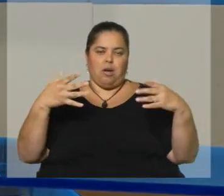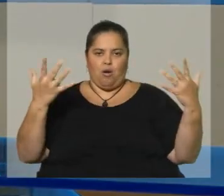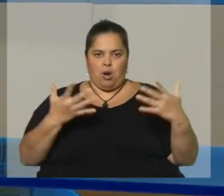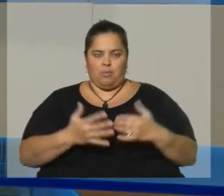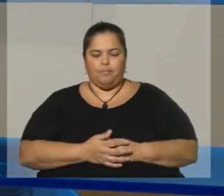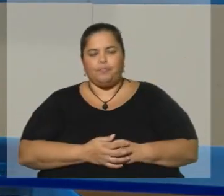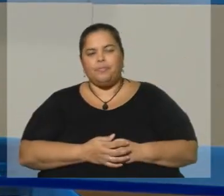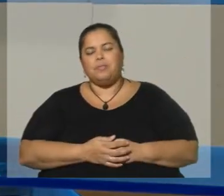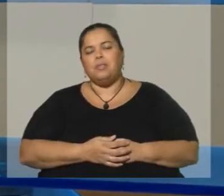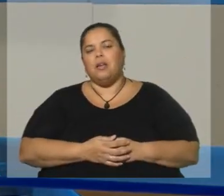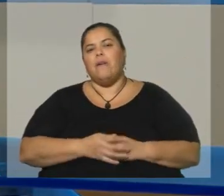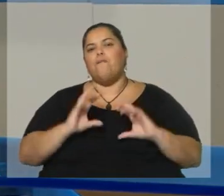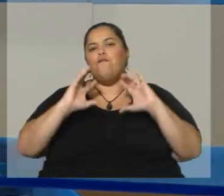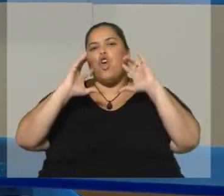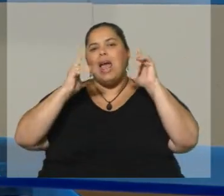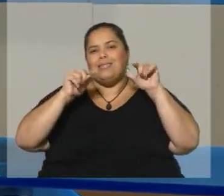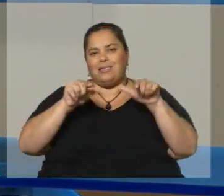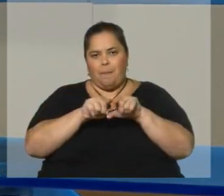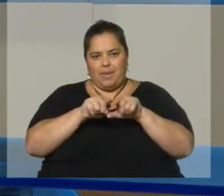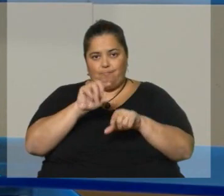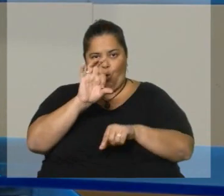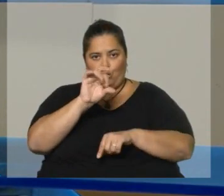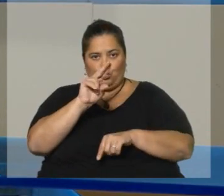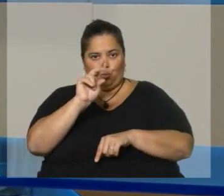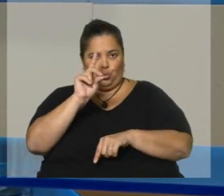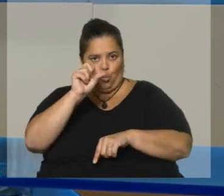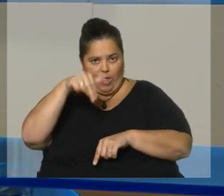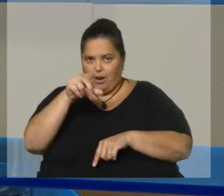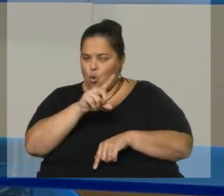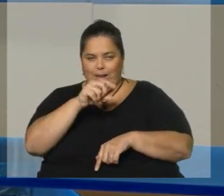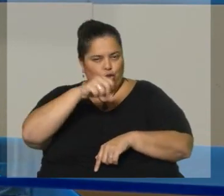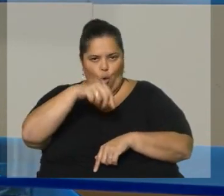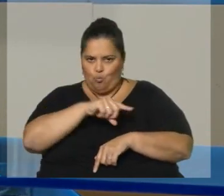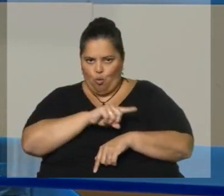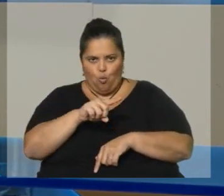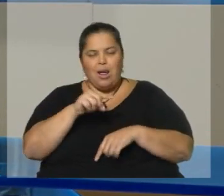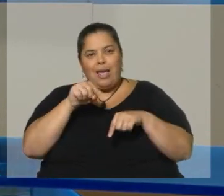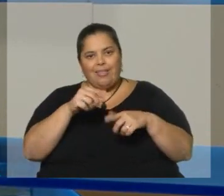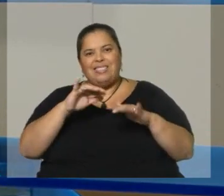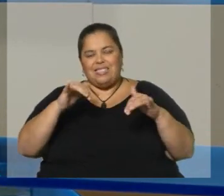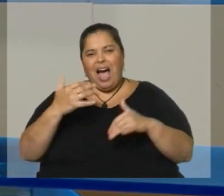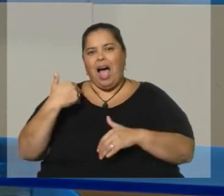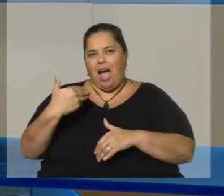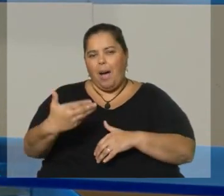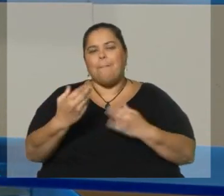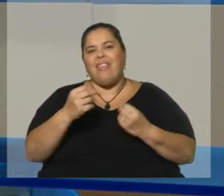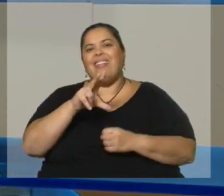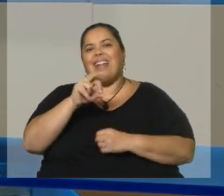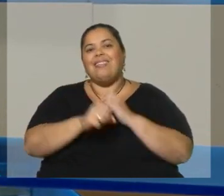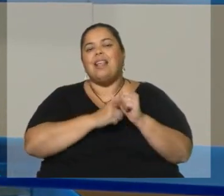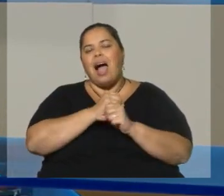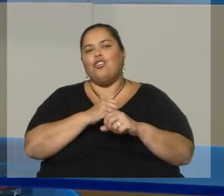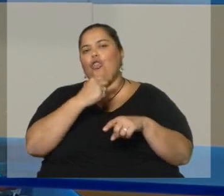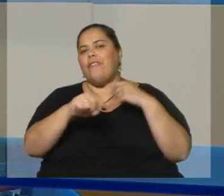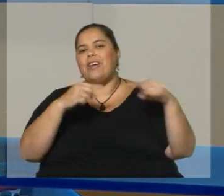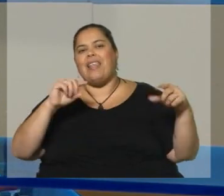La violencia de este fin de semana en Sudán no es frecuente. Realmente el país lleva más de 30 años con conflictos diversos